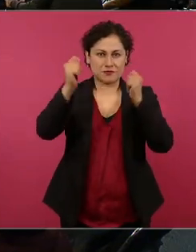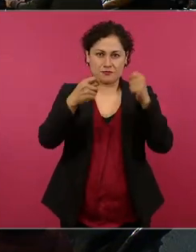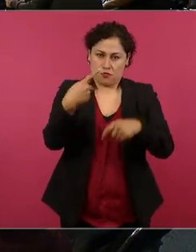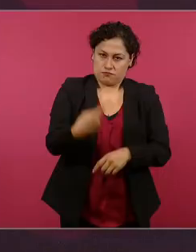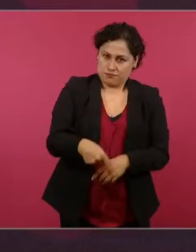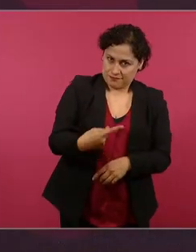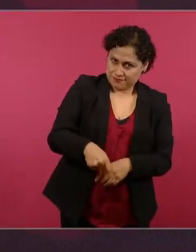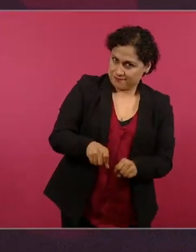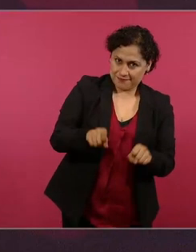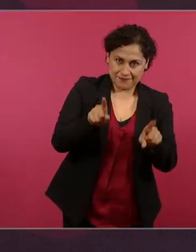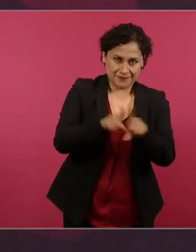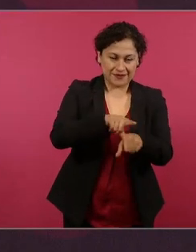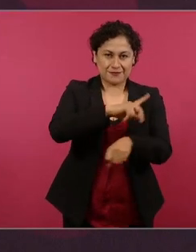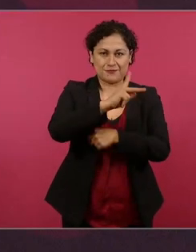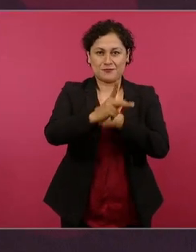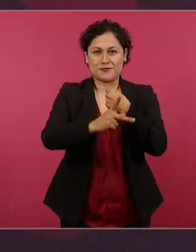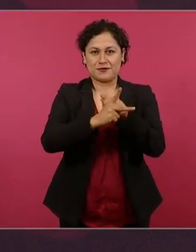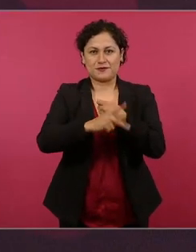nacional